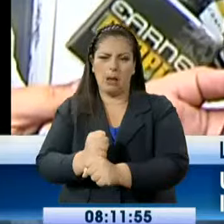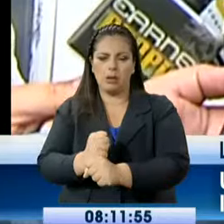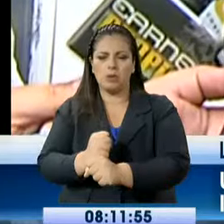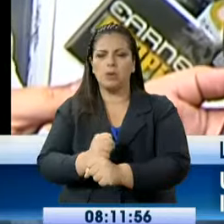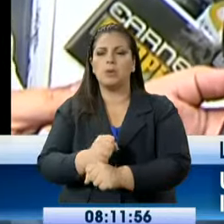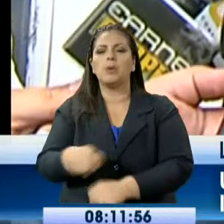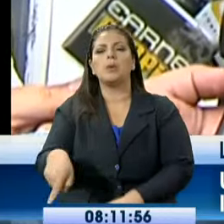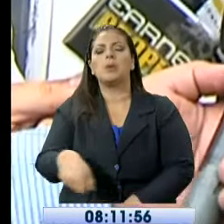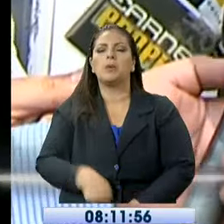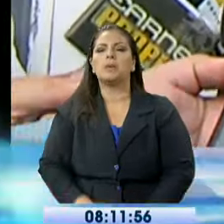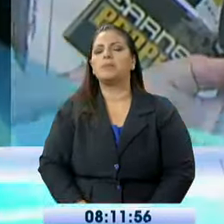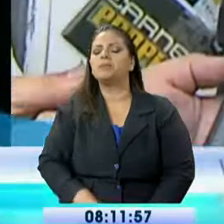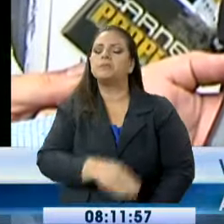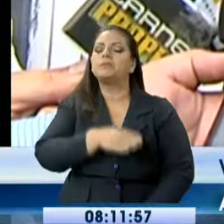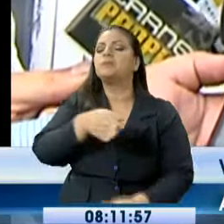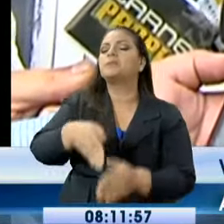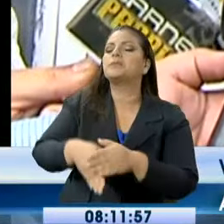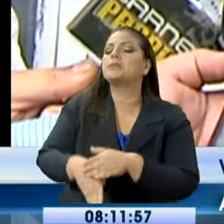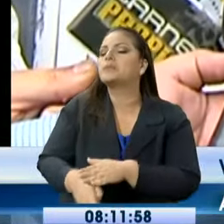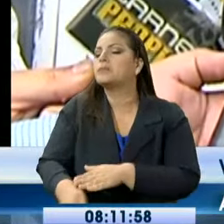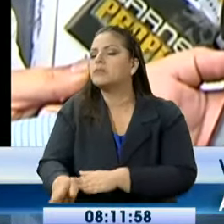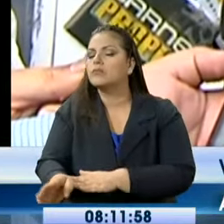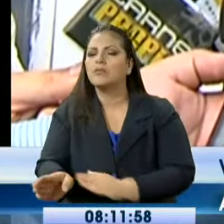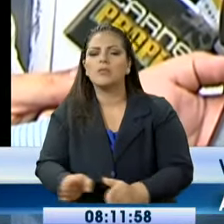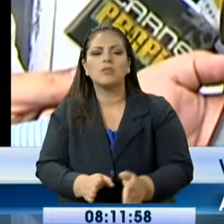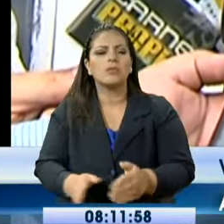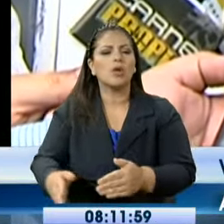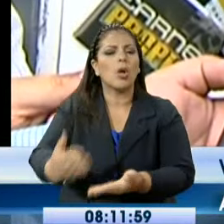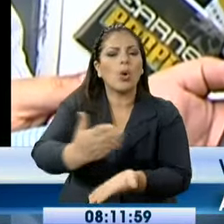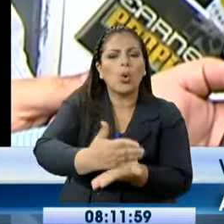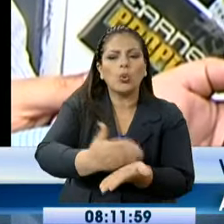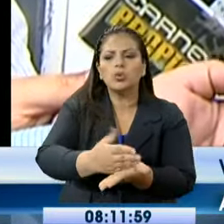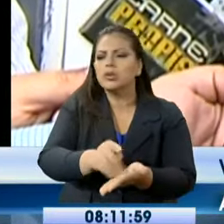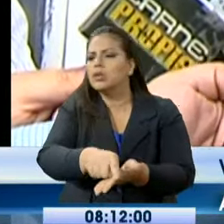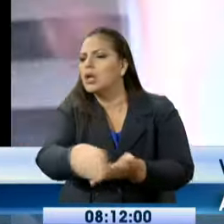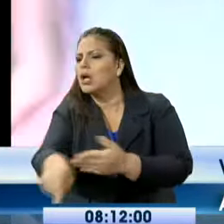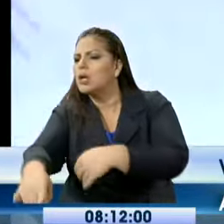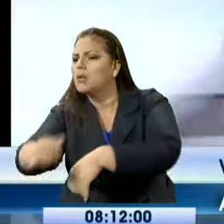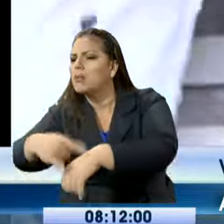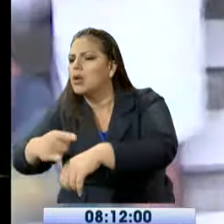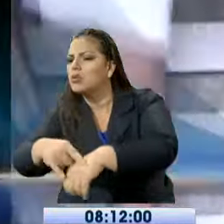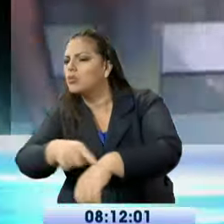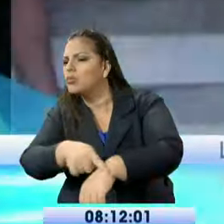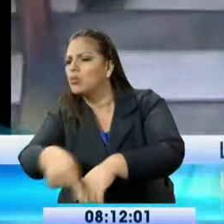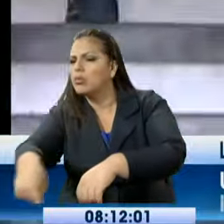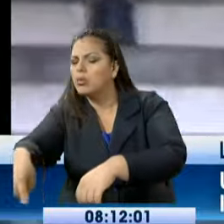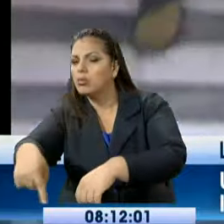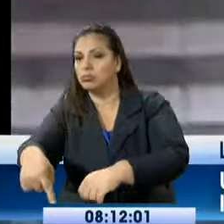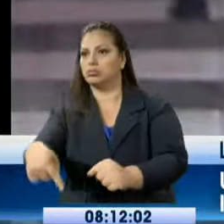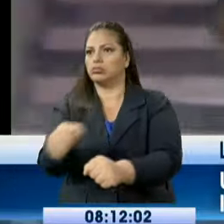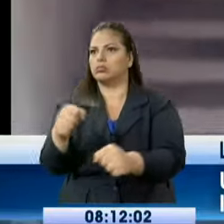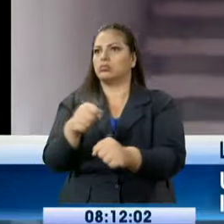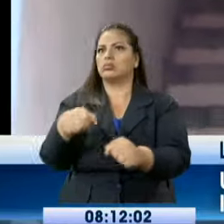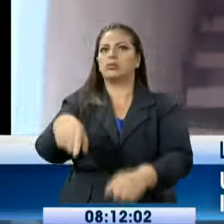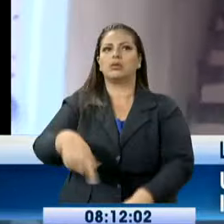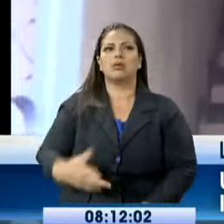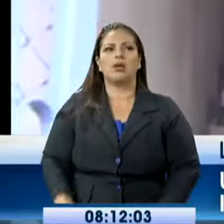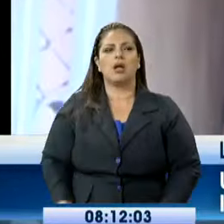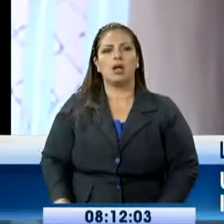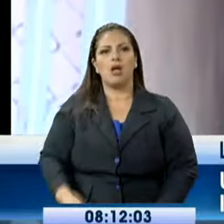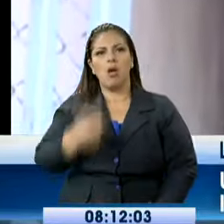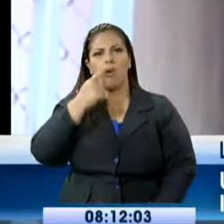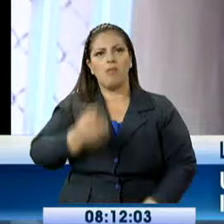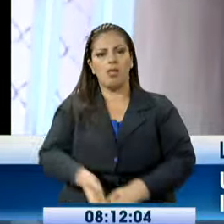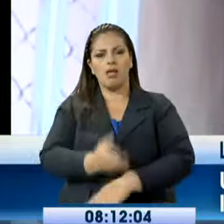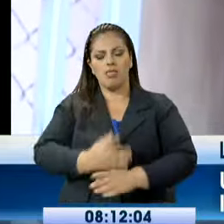cocina y el baño y procedió a ahorcarse con una sábana que la tenía en la